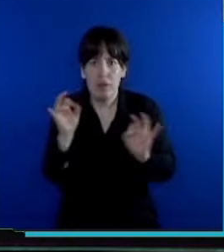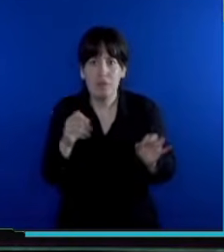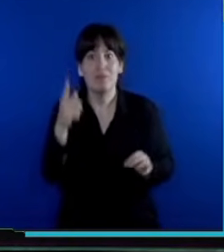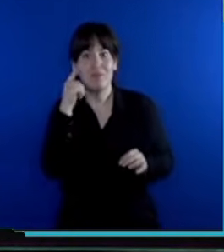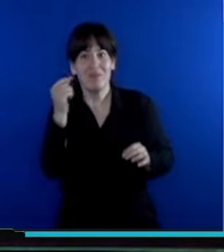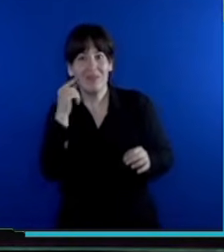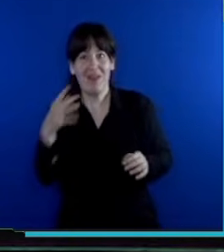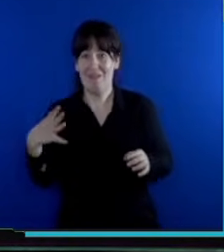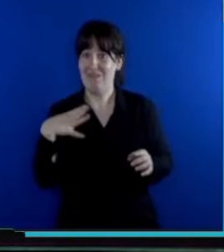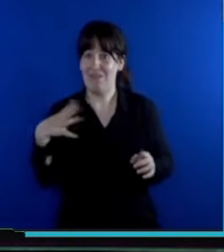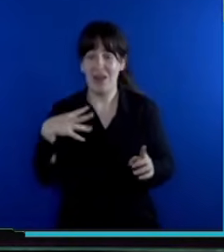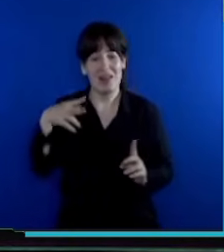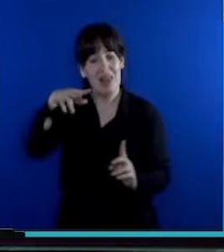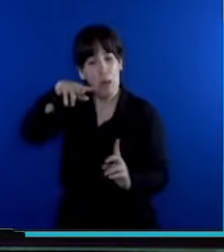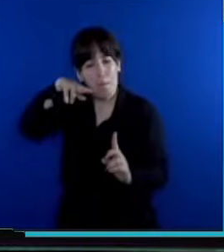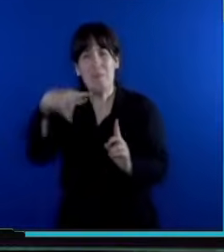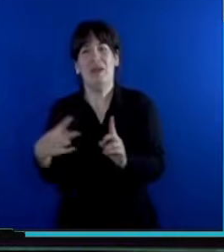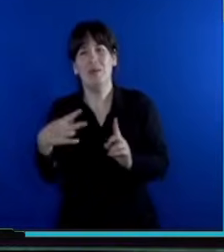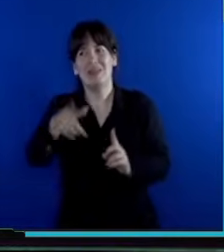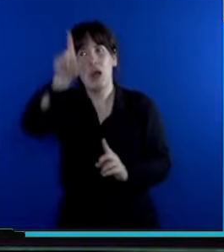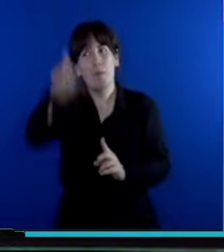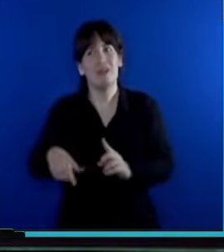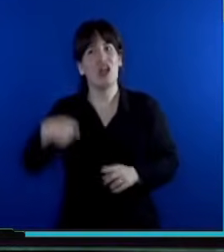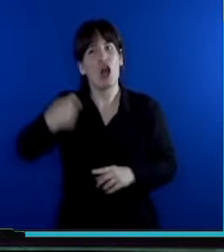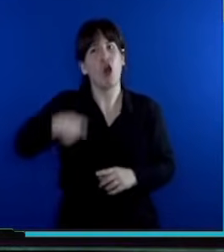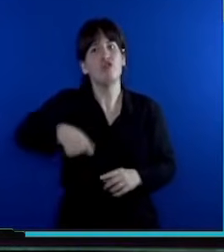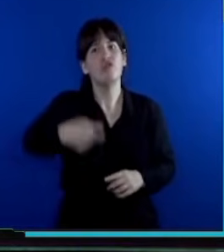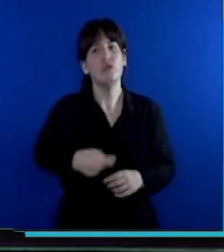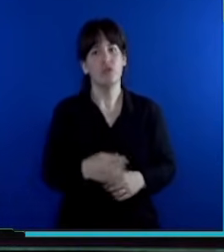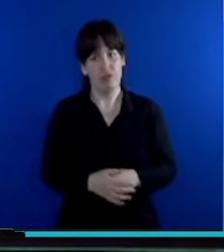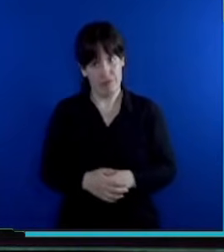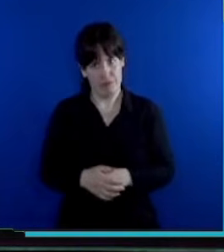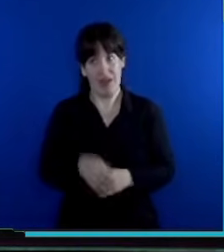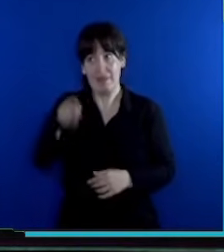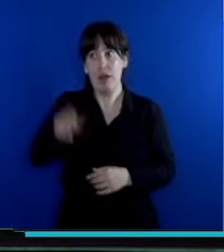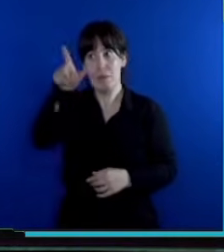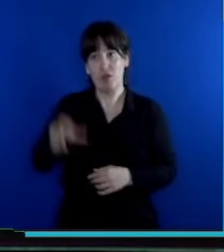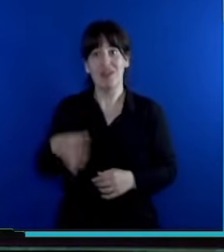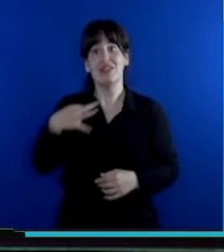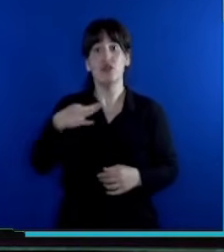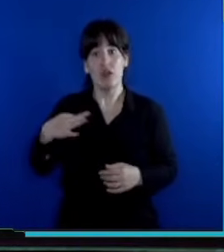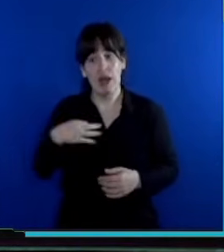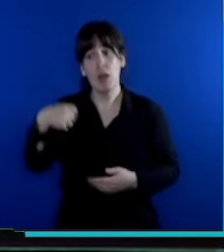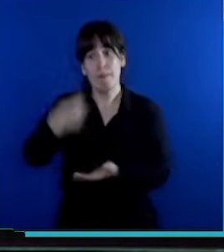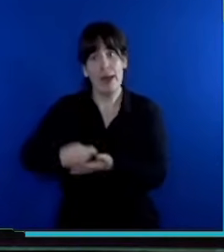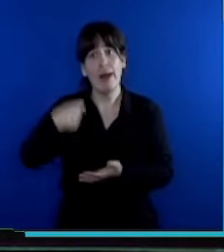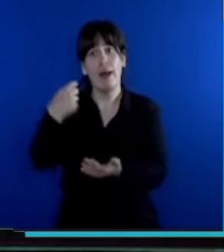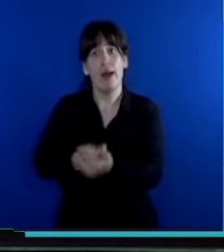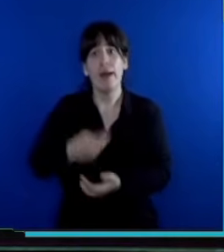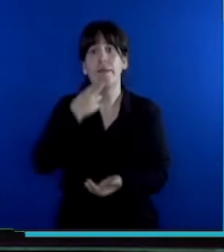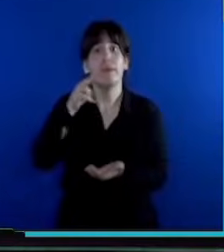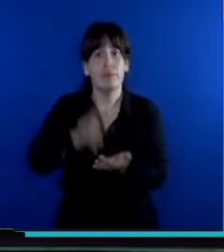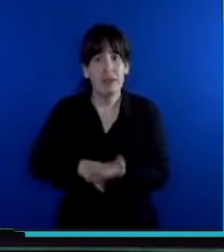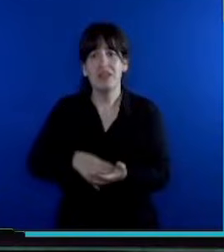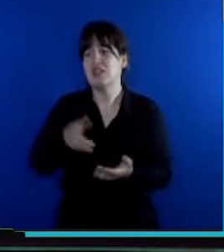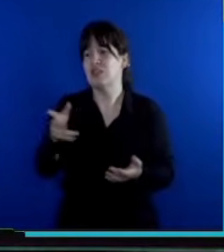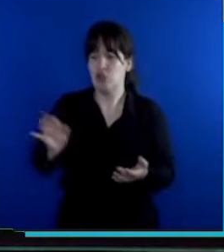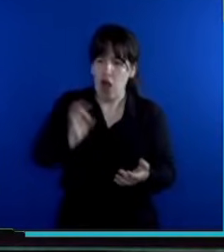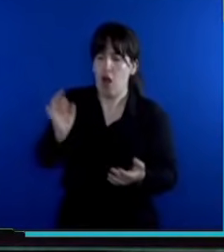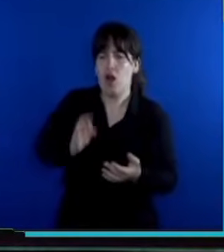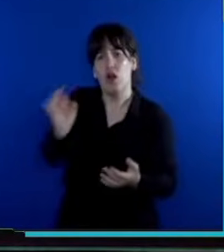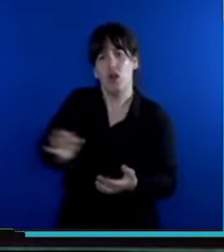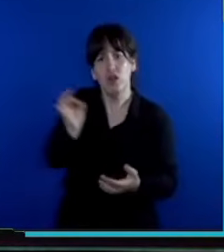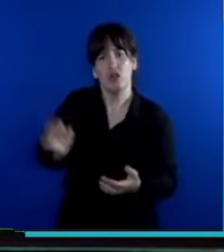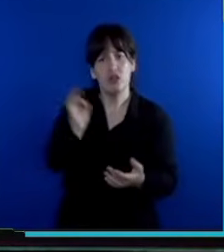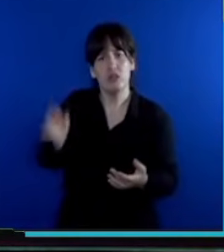también la perspectiva del contribuyente, a ese ciudadano que paga impuestos y que le rompen la cabeza todos los años